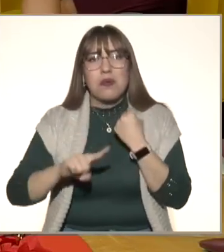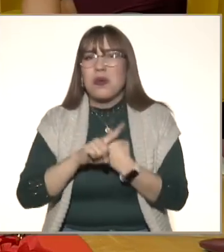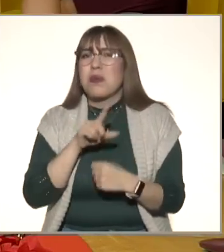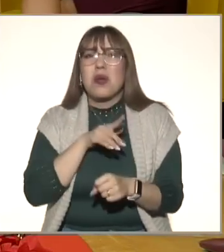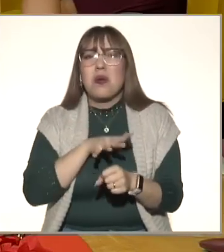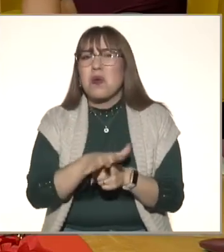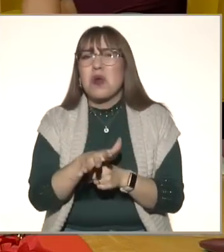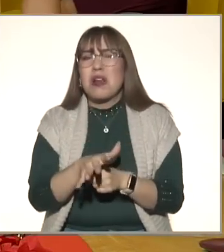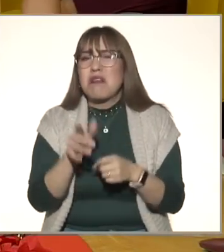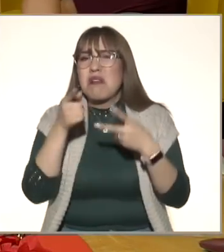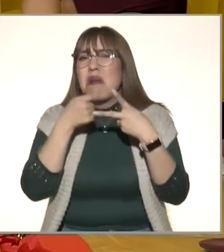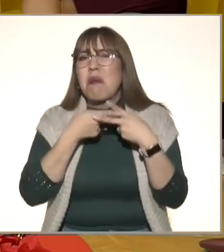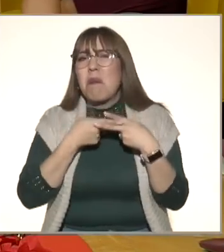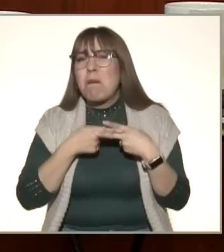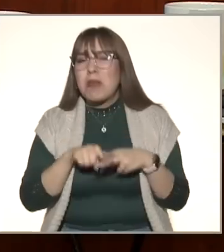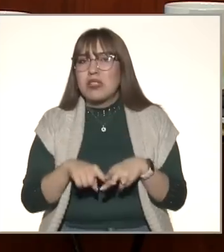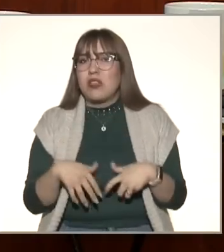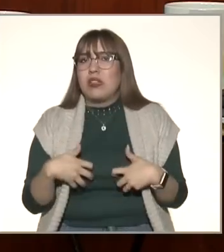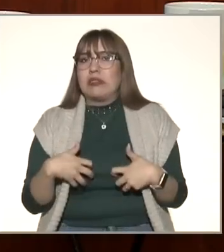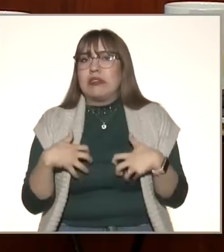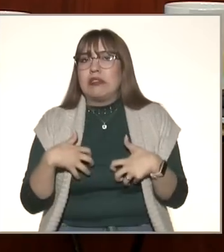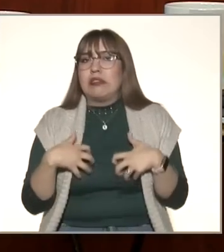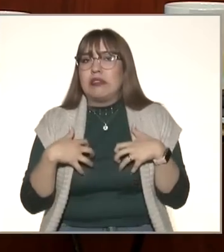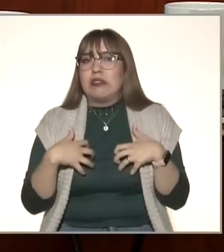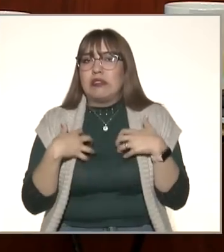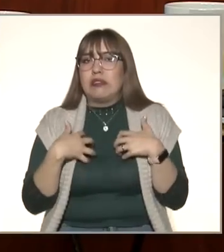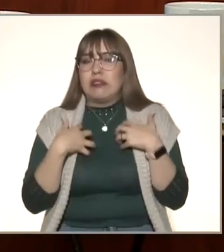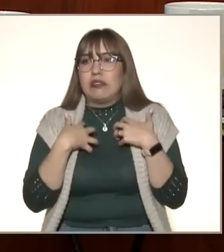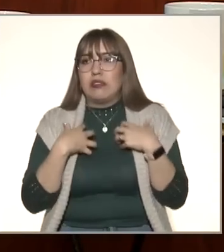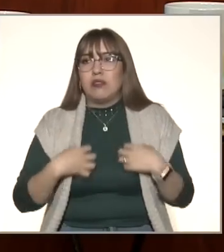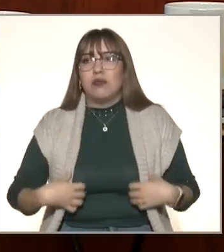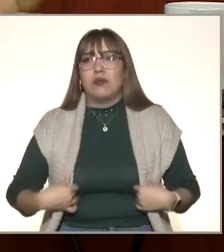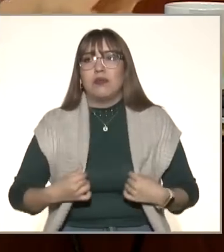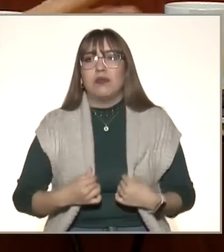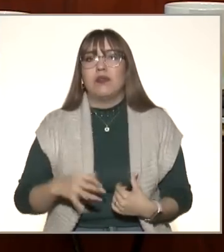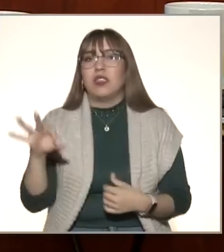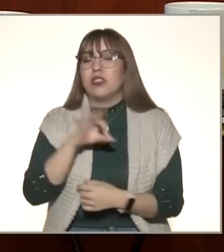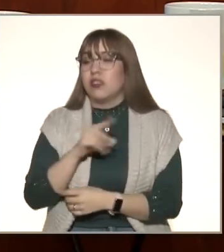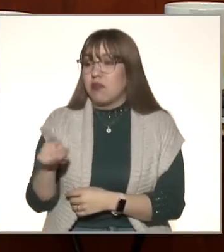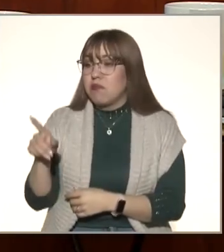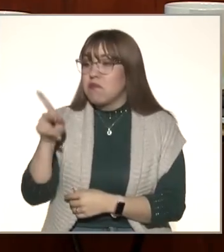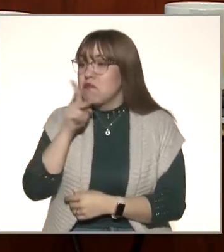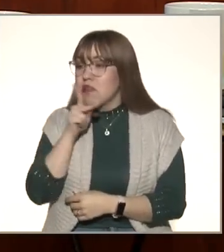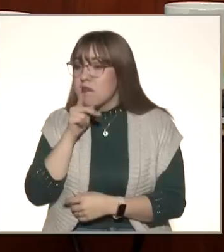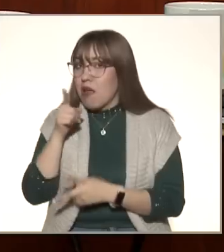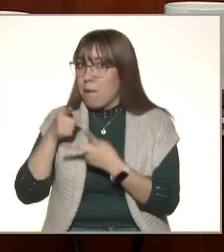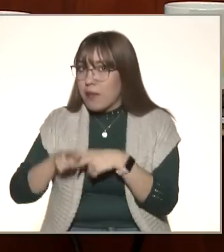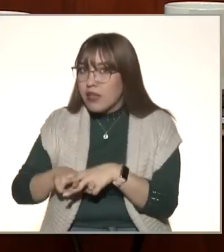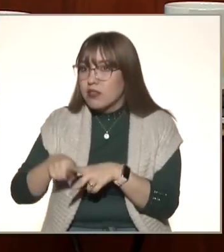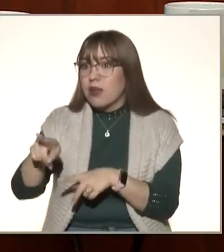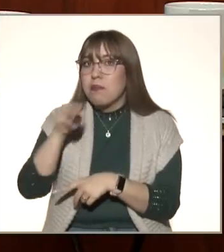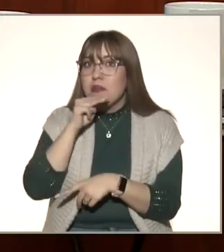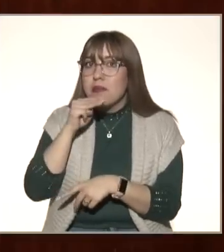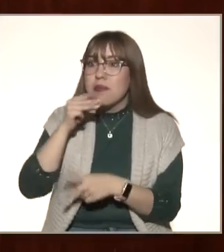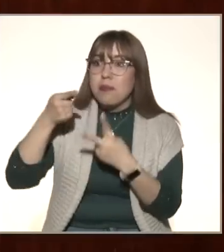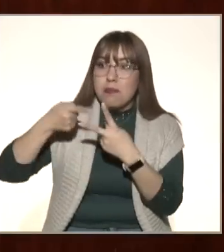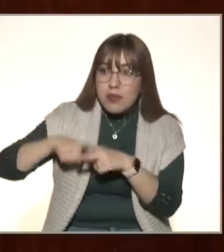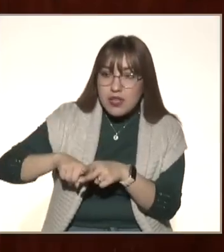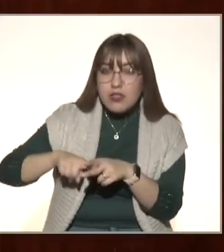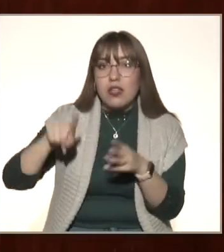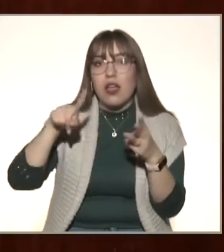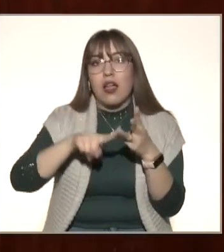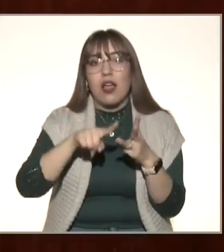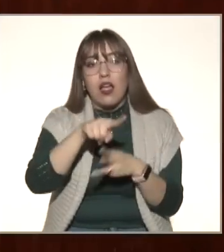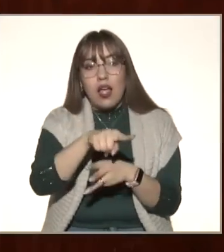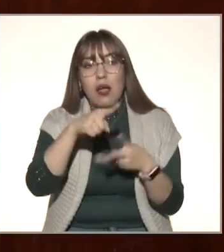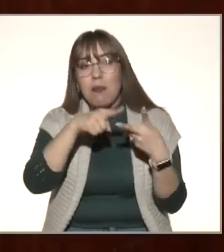enojar? Cada vez que mi papá A, mi mamá B, mi hermano hace, no le hacen más caso al sobrinito